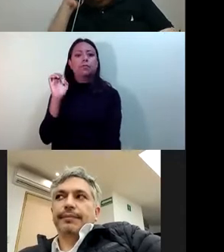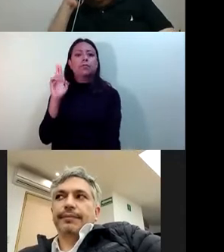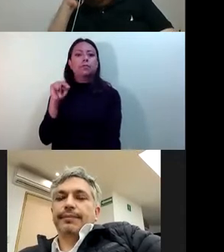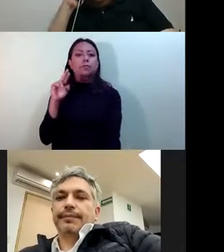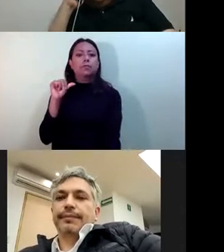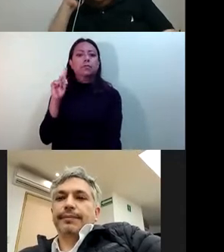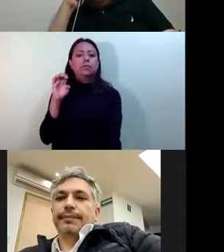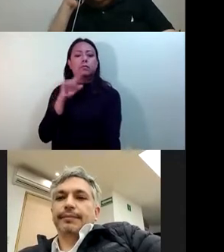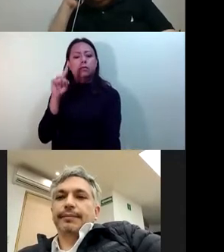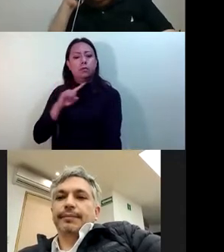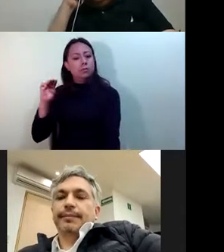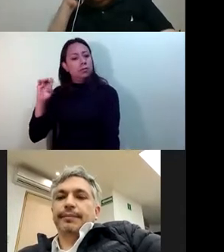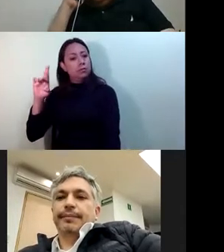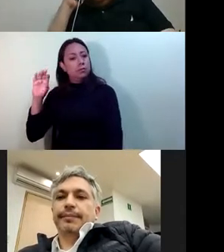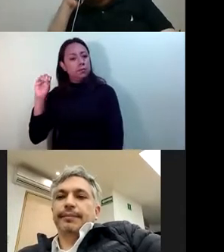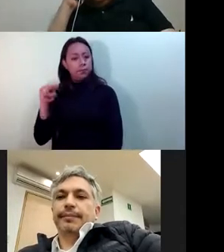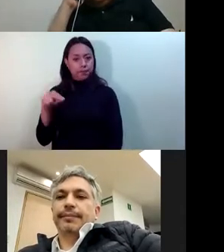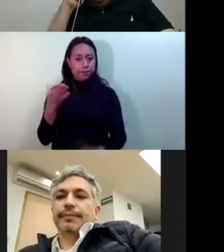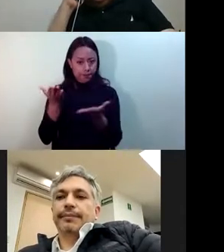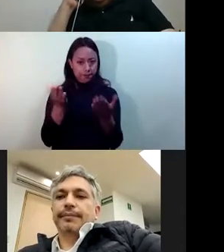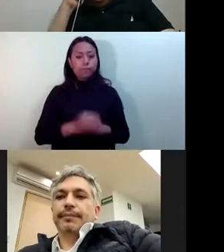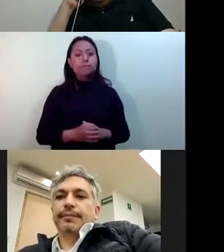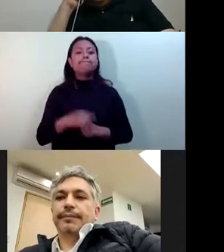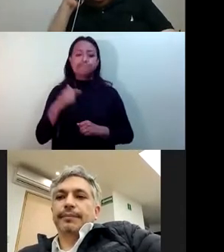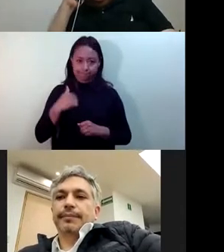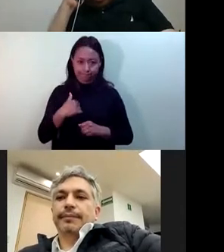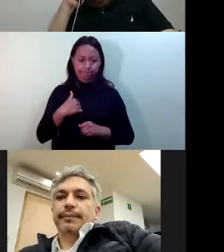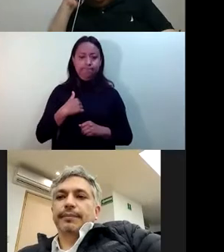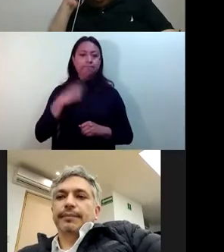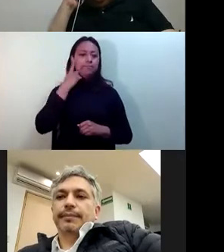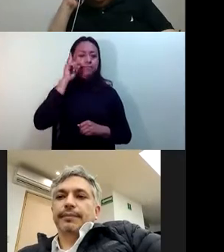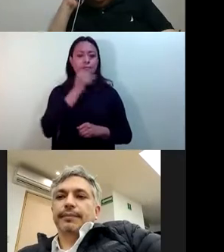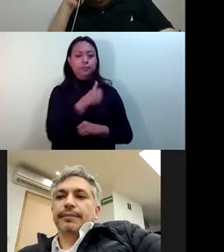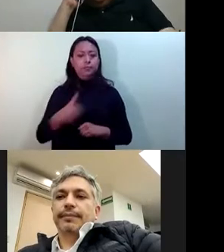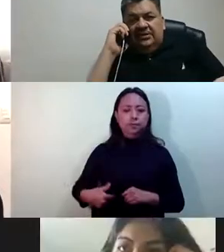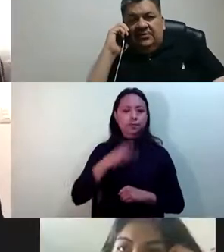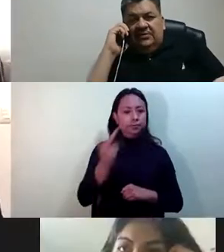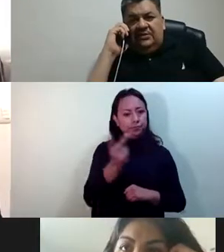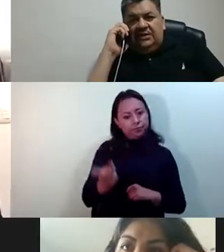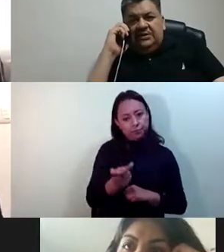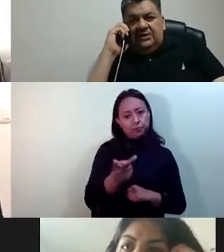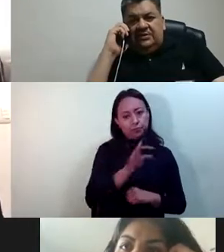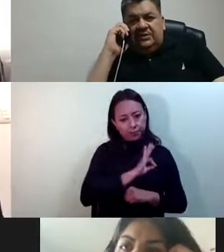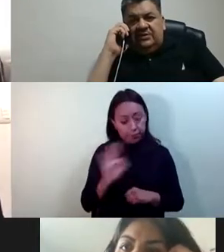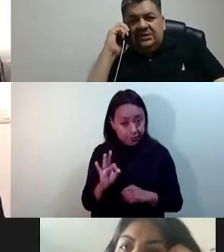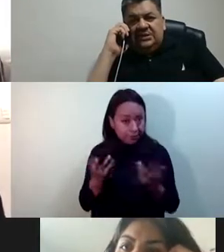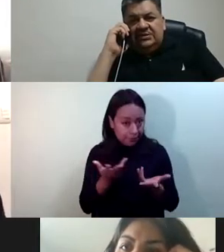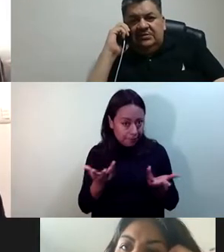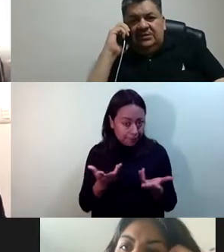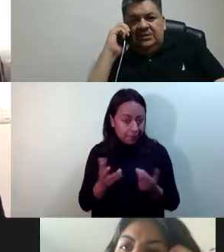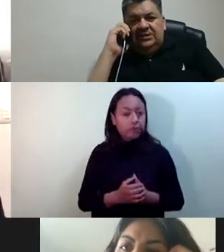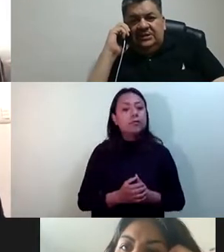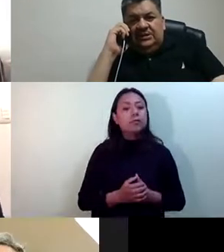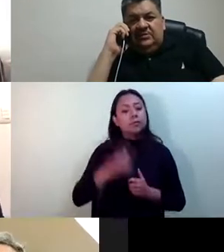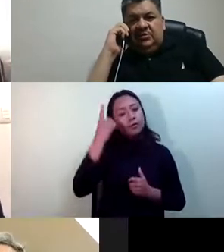Diputada presidenta, yo quisiera hacerle también un par de preguntas, si me lo permite, para que podamos pasar, obviamente, en